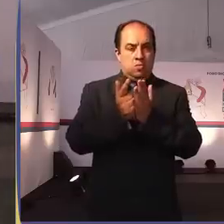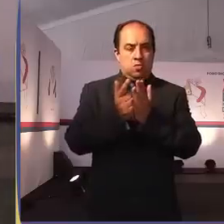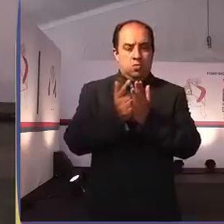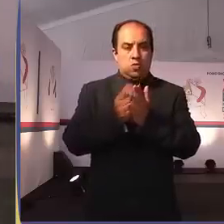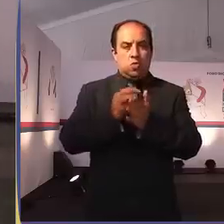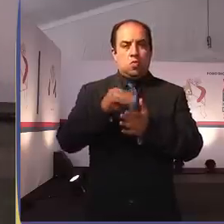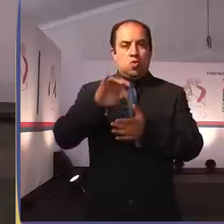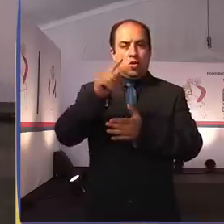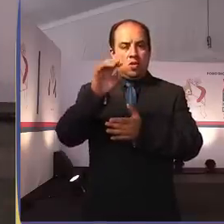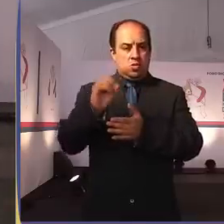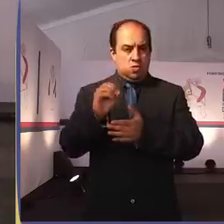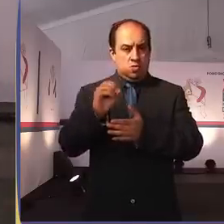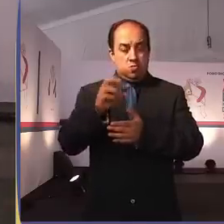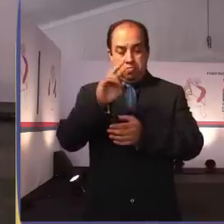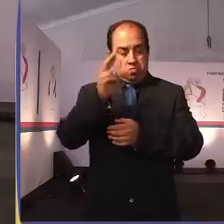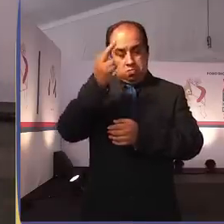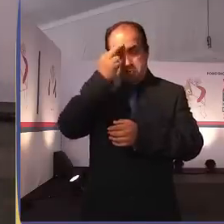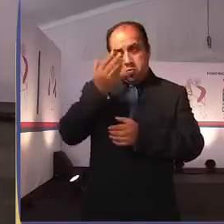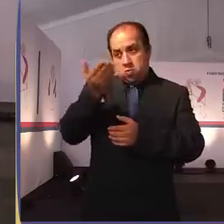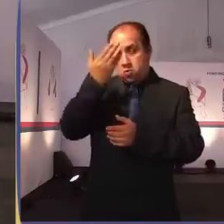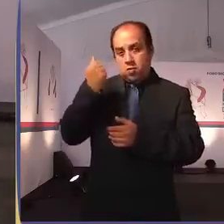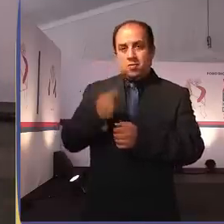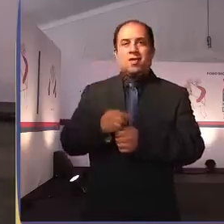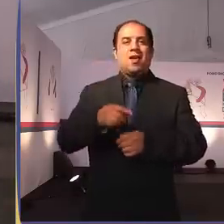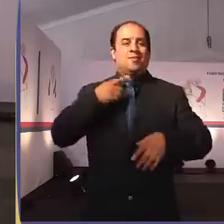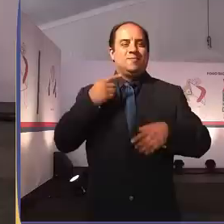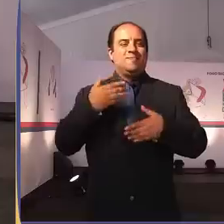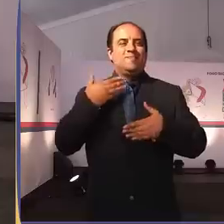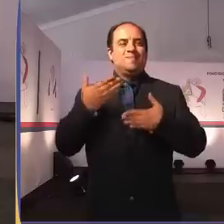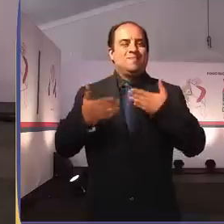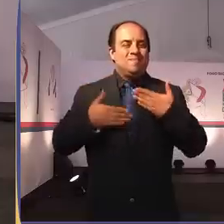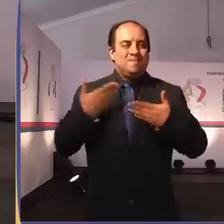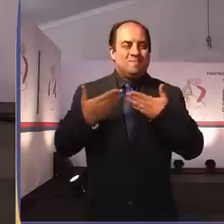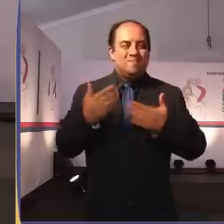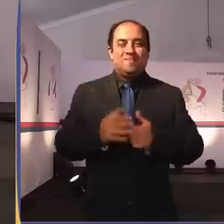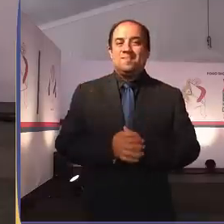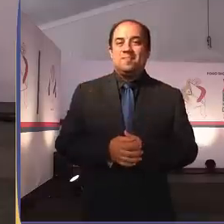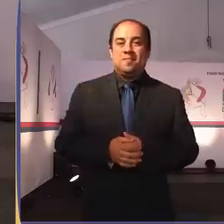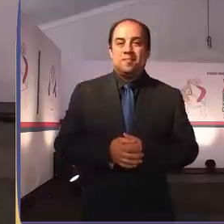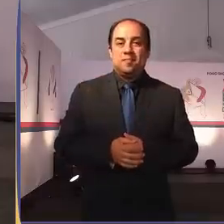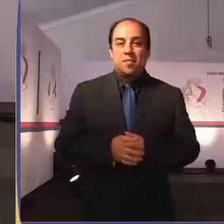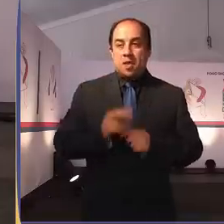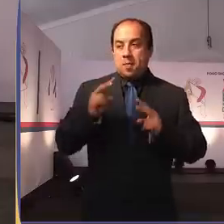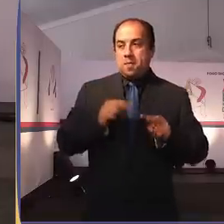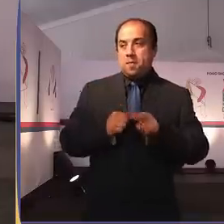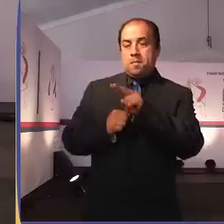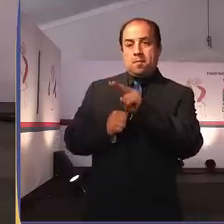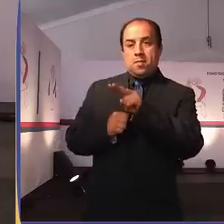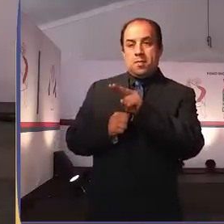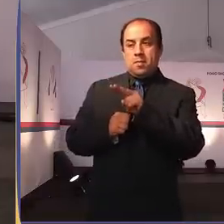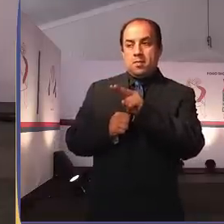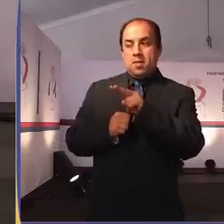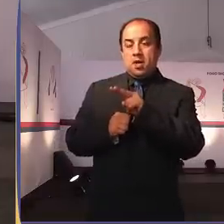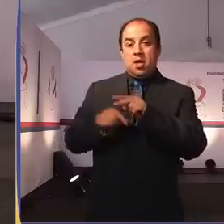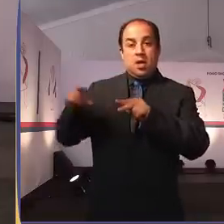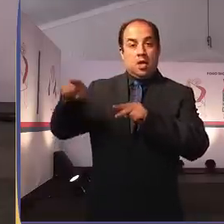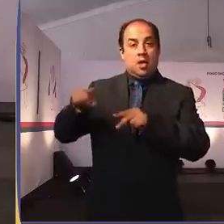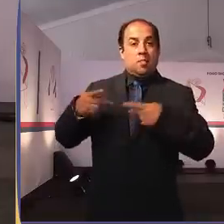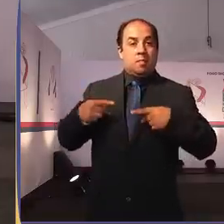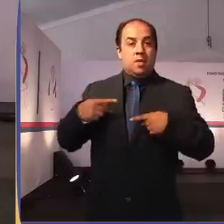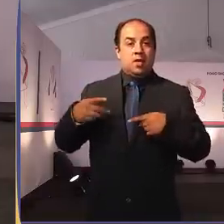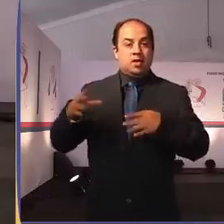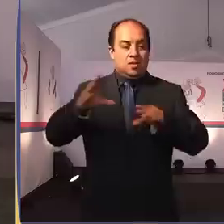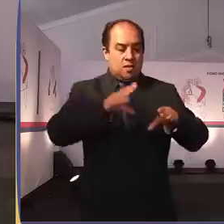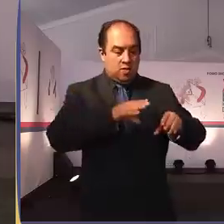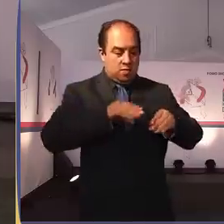sé si te acuerdes, y era muy divertido y muy apasionante ver cómo el ciudadano hace suyo